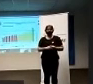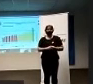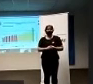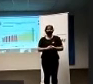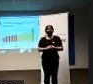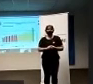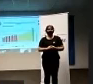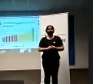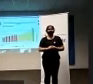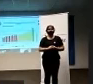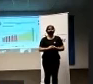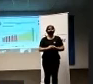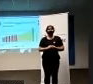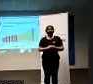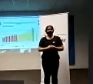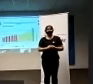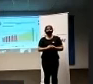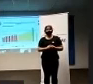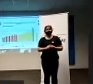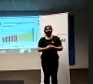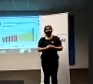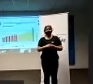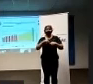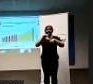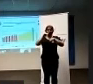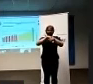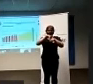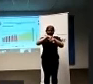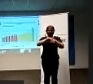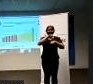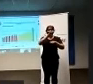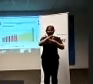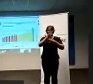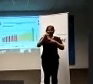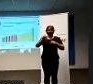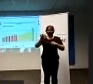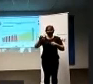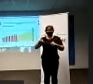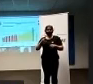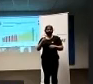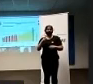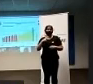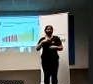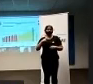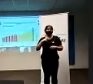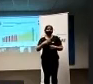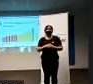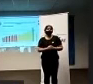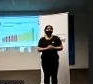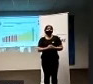79%, Cordillera, Ñembucú, Misiones, Guairá, y Capital, como ven, más del